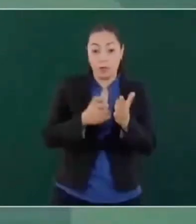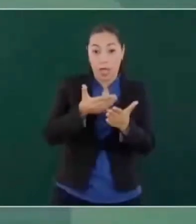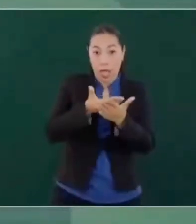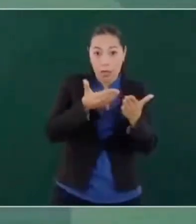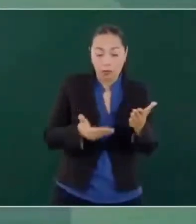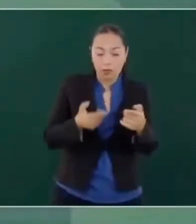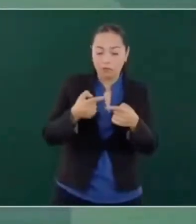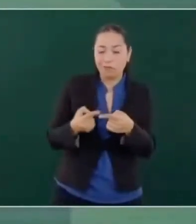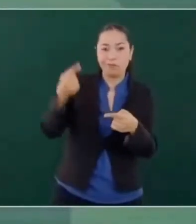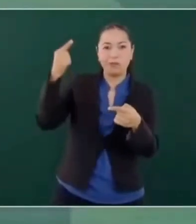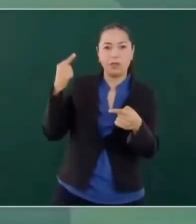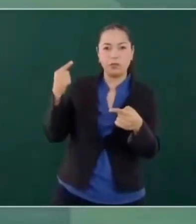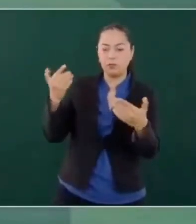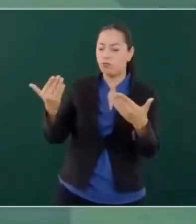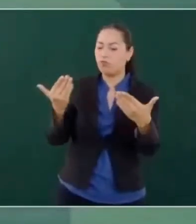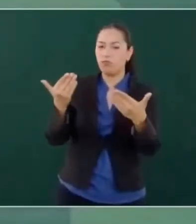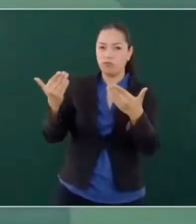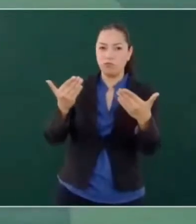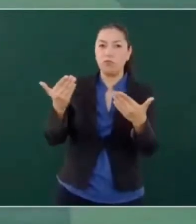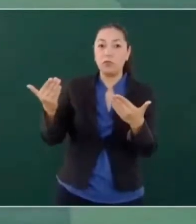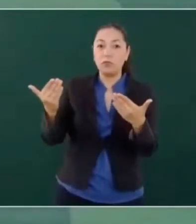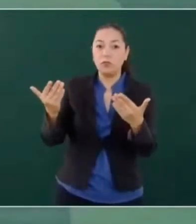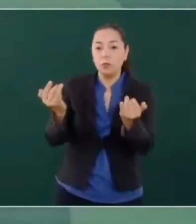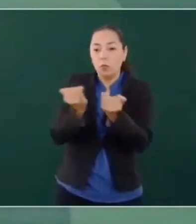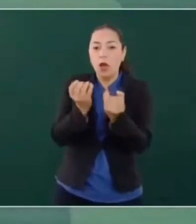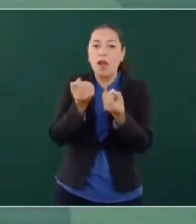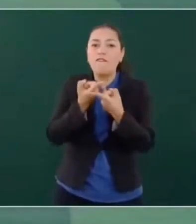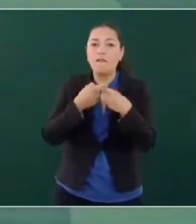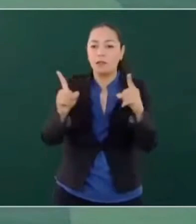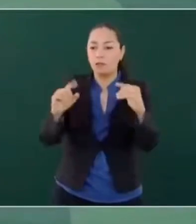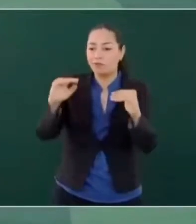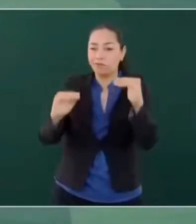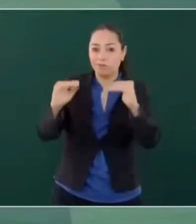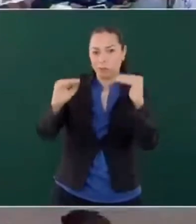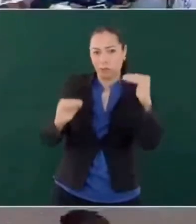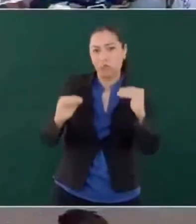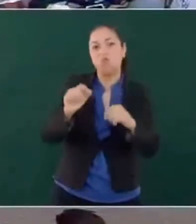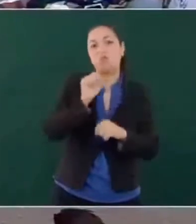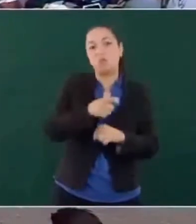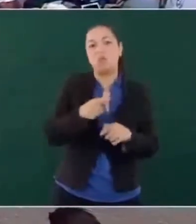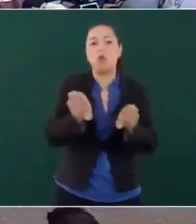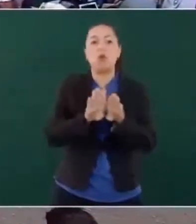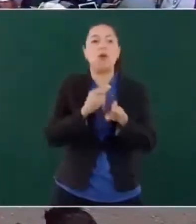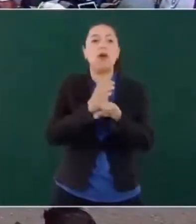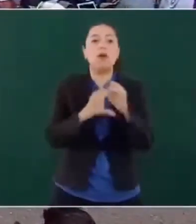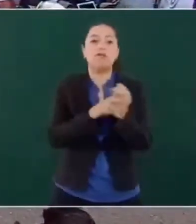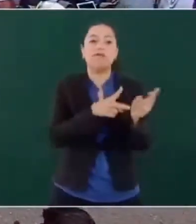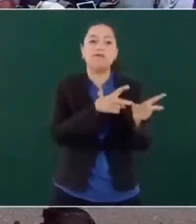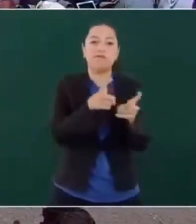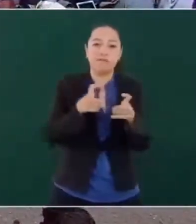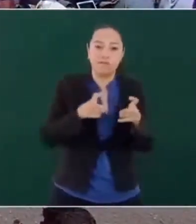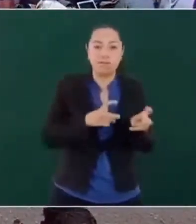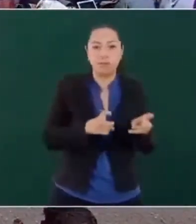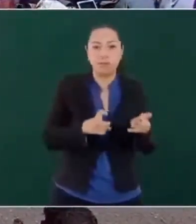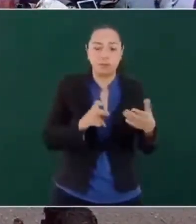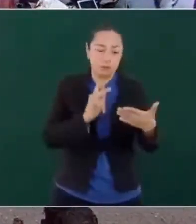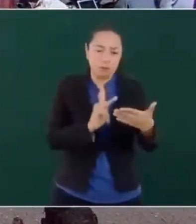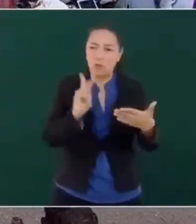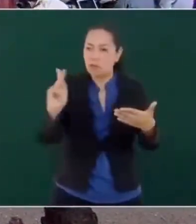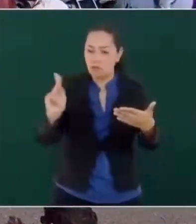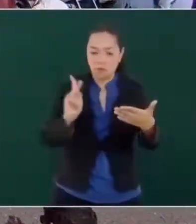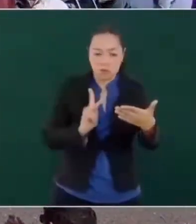gobiernos, cómo estamos en robo con relación a otros